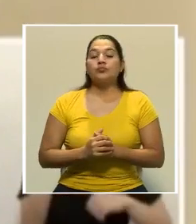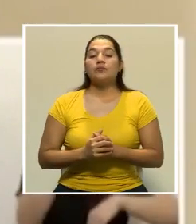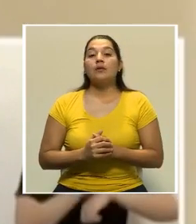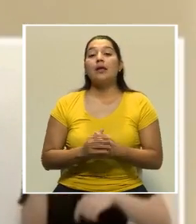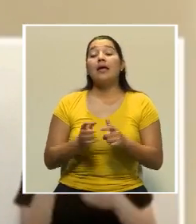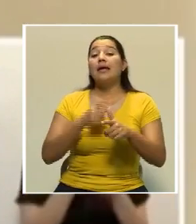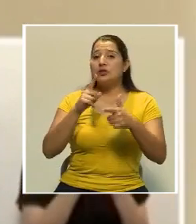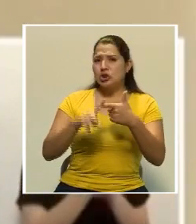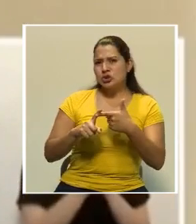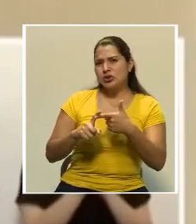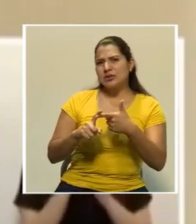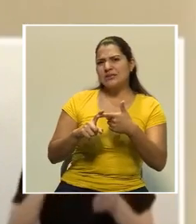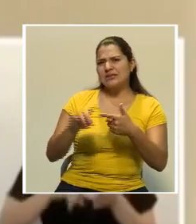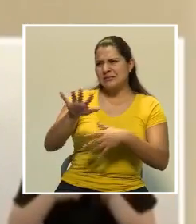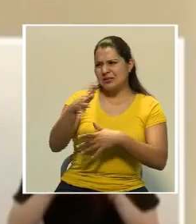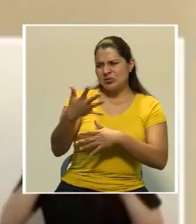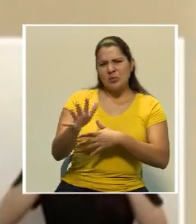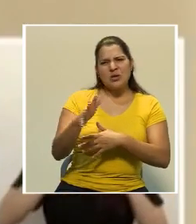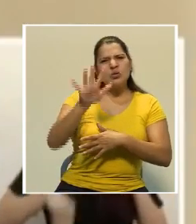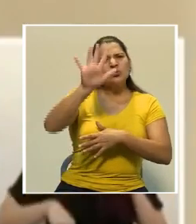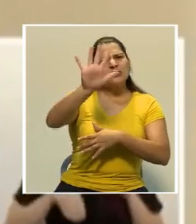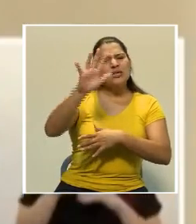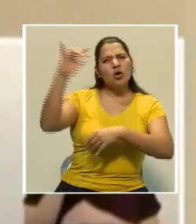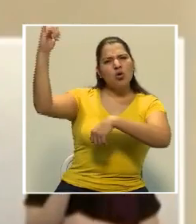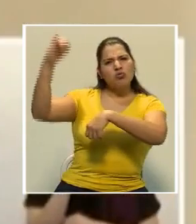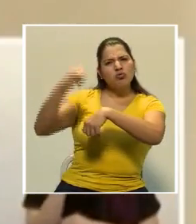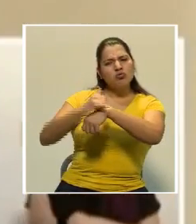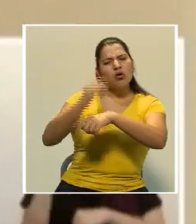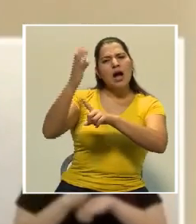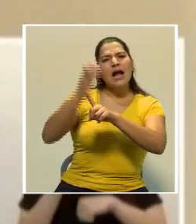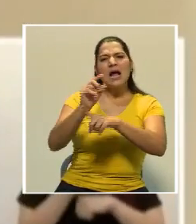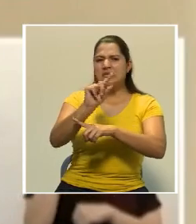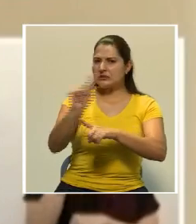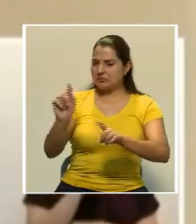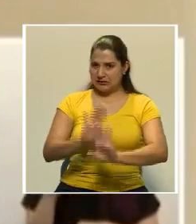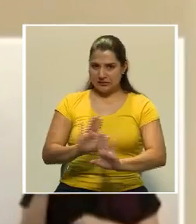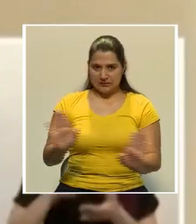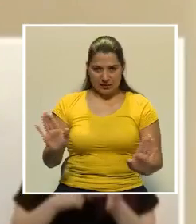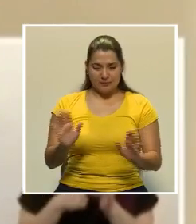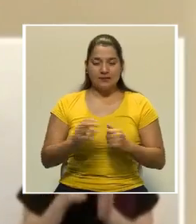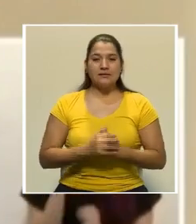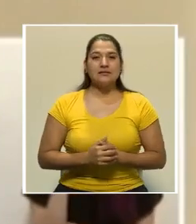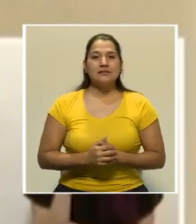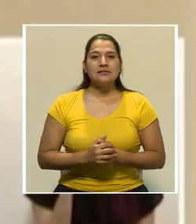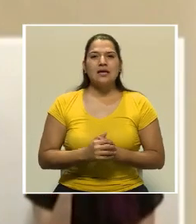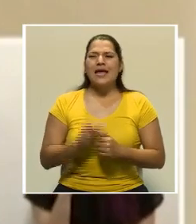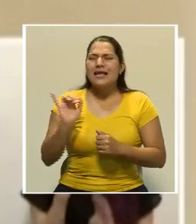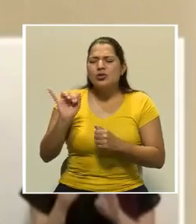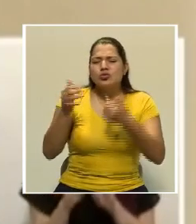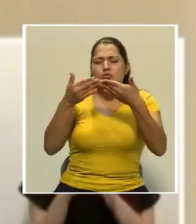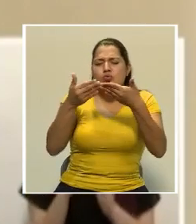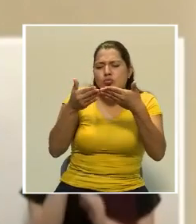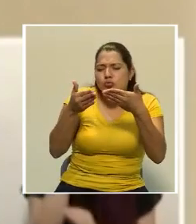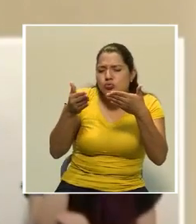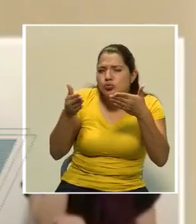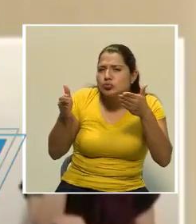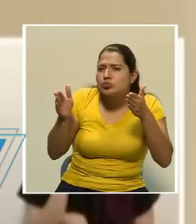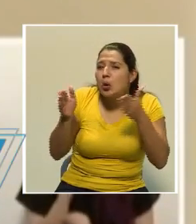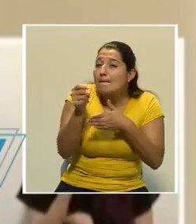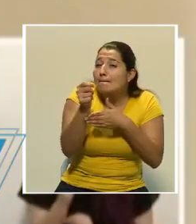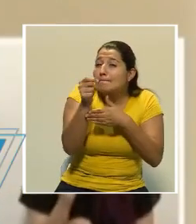menos de 5 vuelos por semana. Como pueden ver, es una apertura muy tenue, muy tímida, que nos